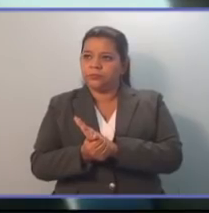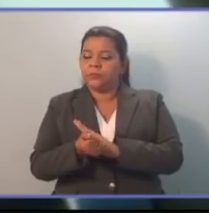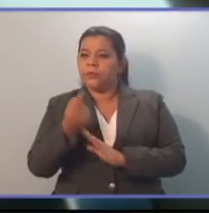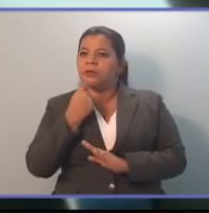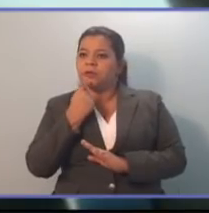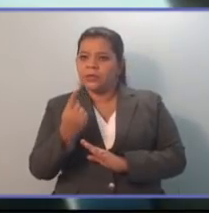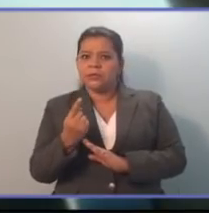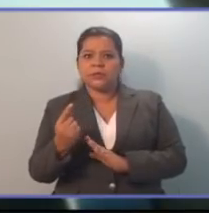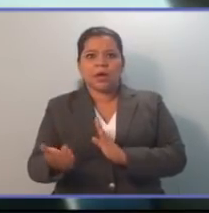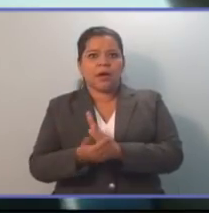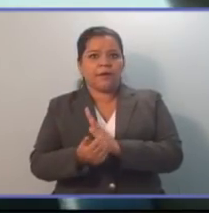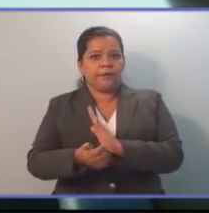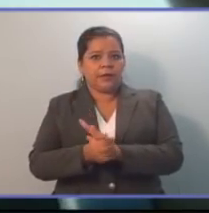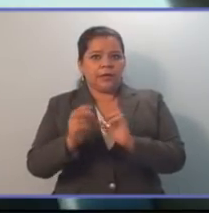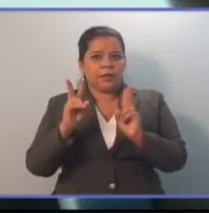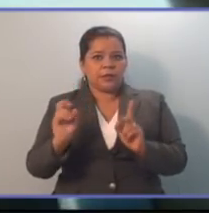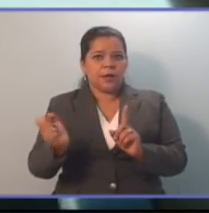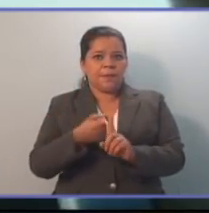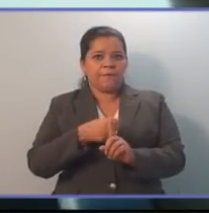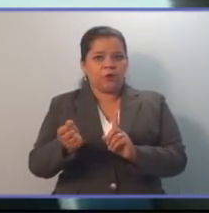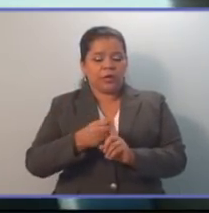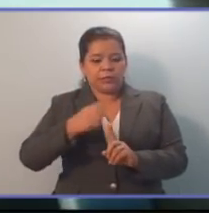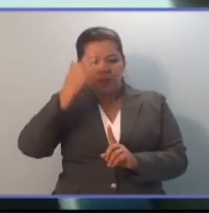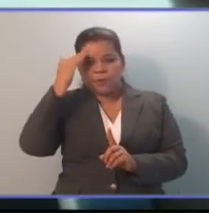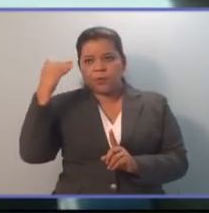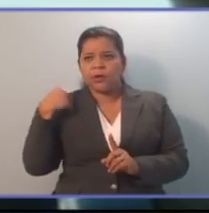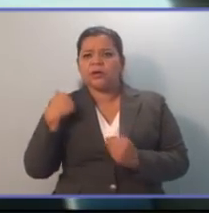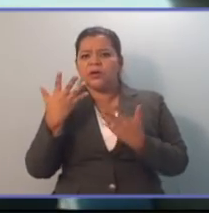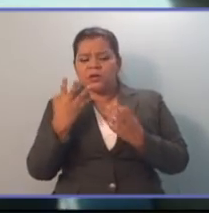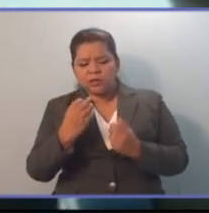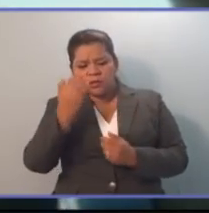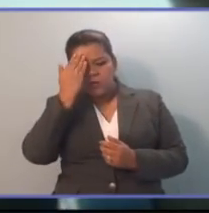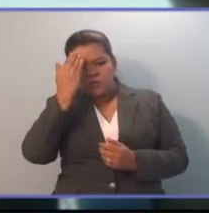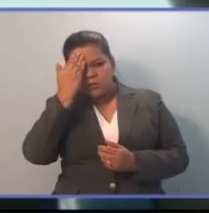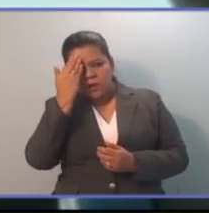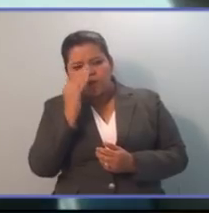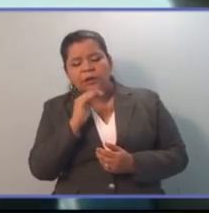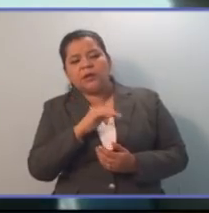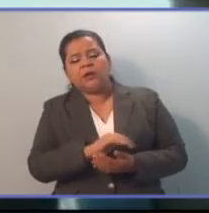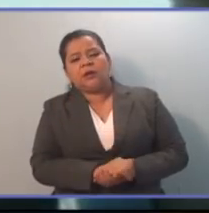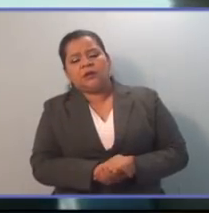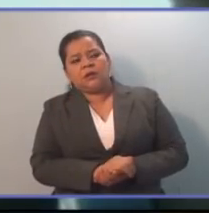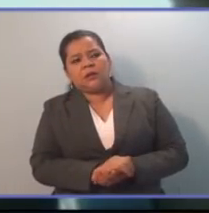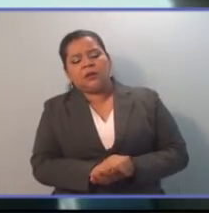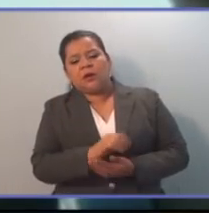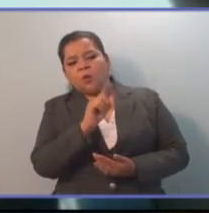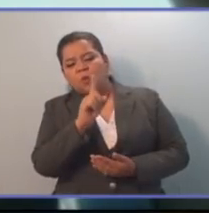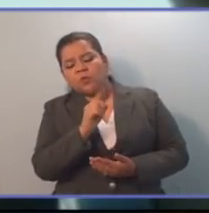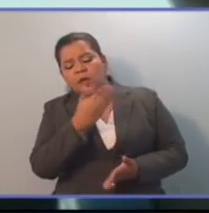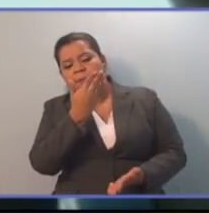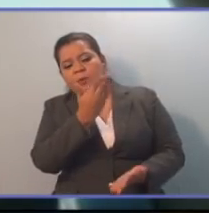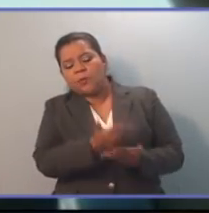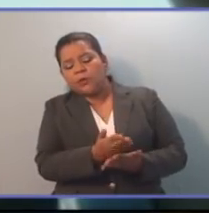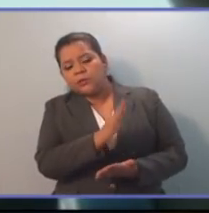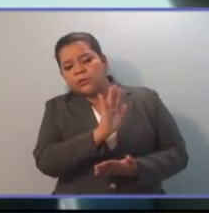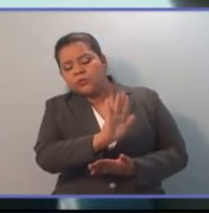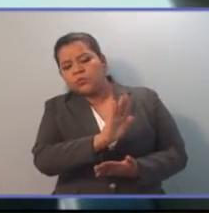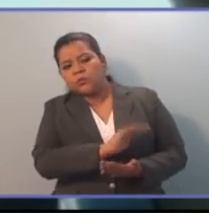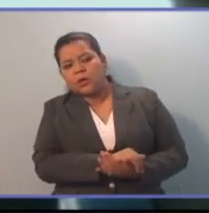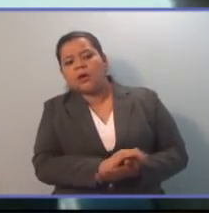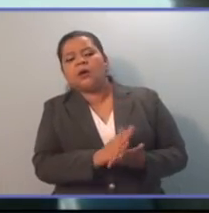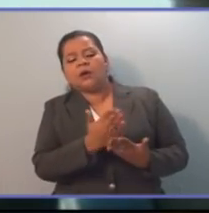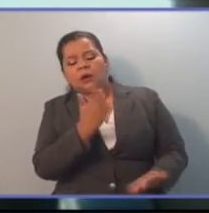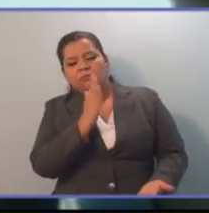bastante experta en el tema de violencia de género. Me gustaría saber cuál sería una de sus apuestas para